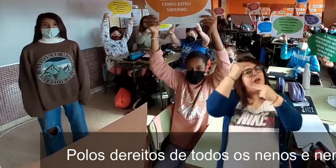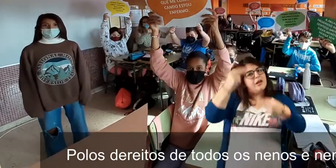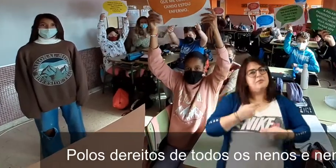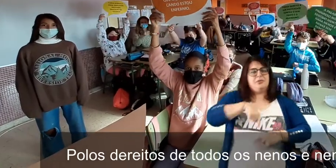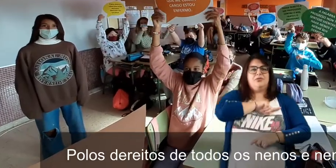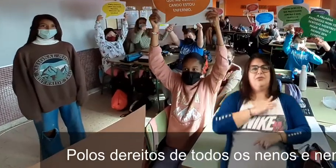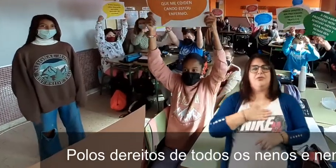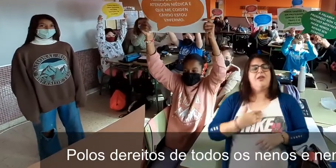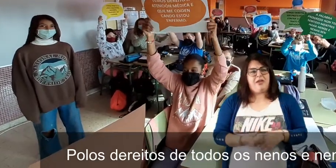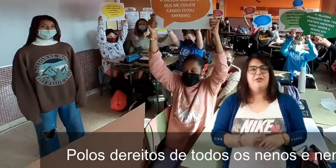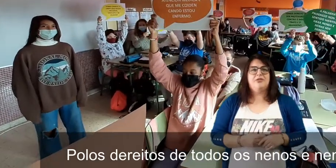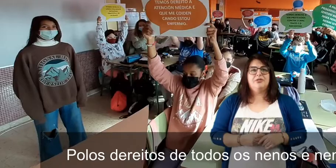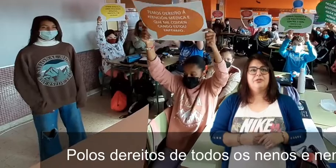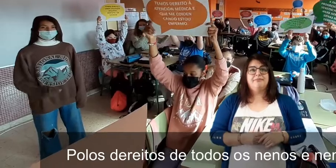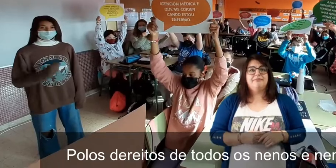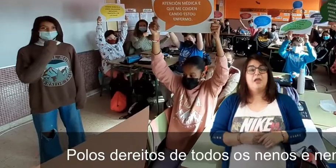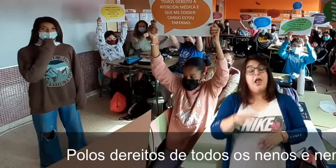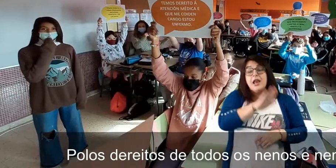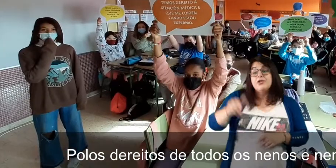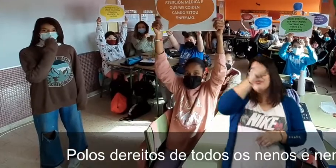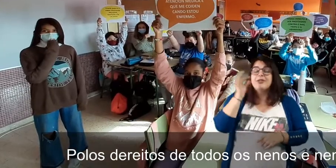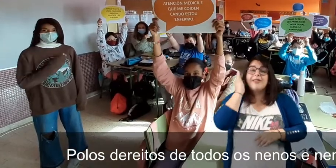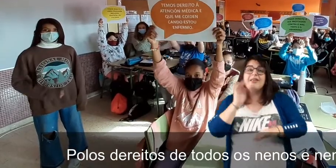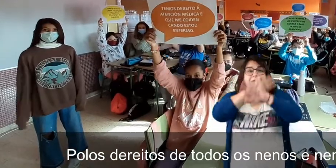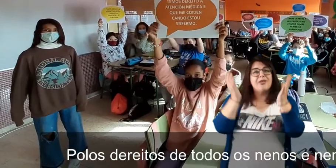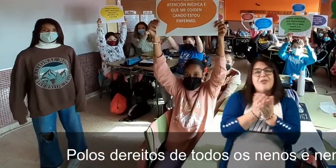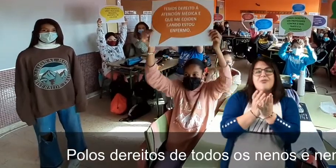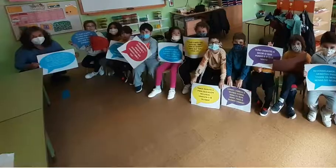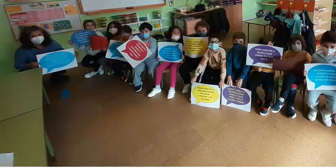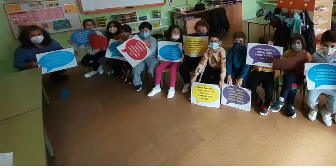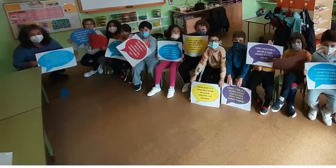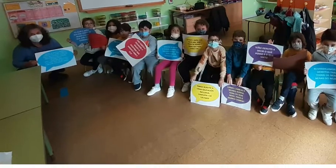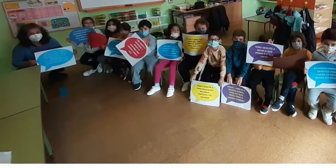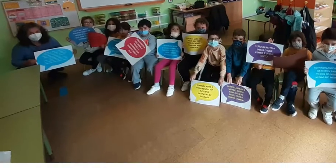Polos dereitos de todas os nenos e nenas do mundo.